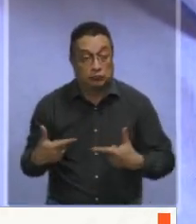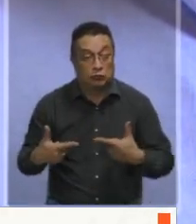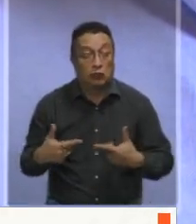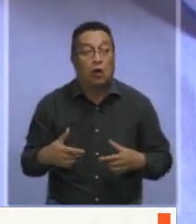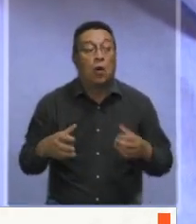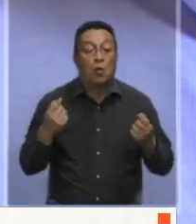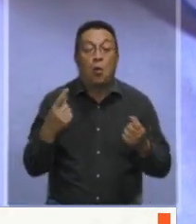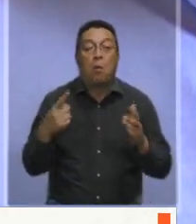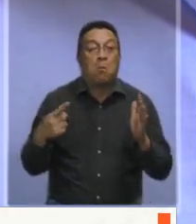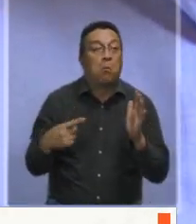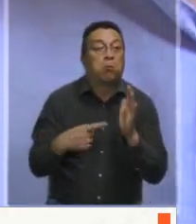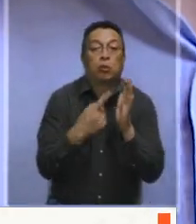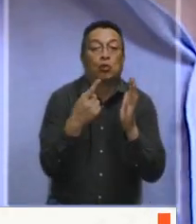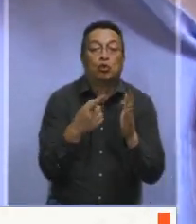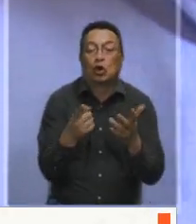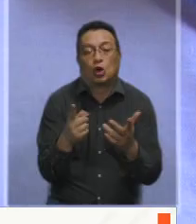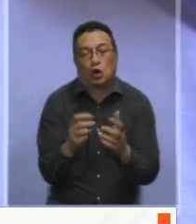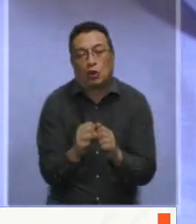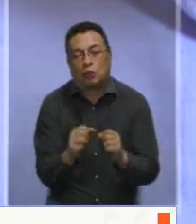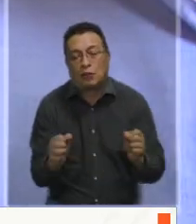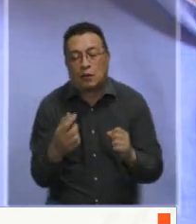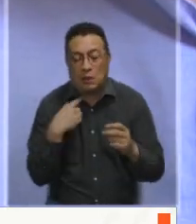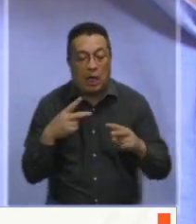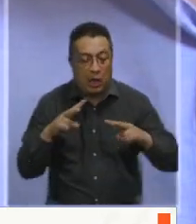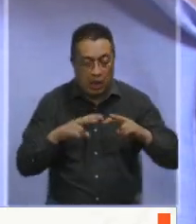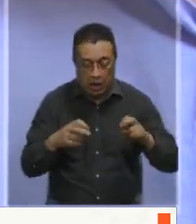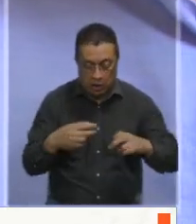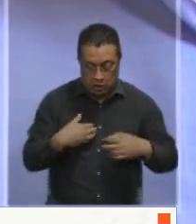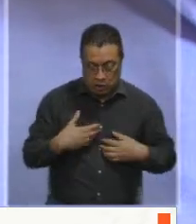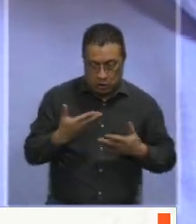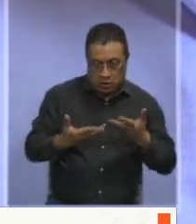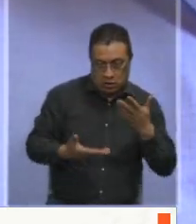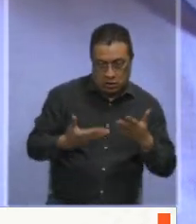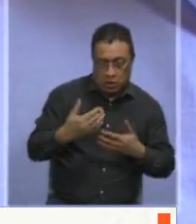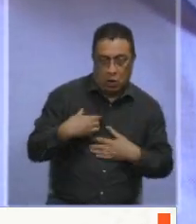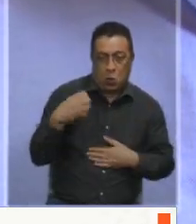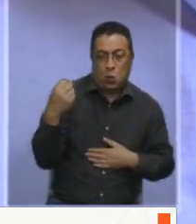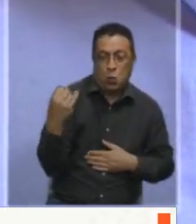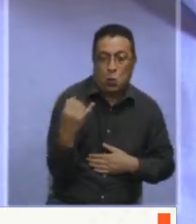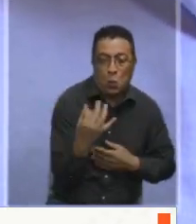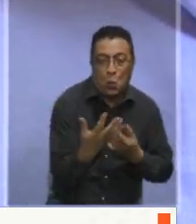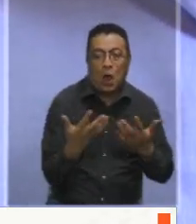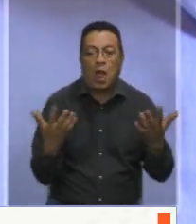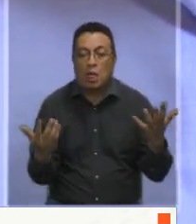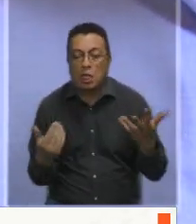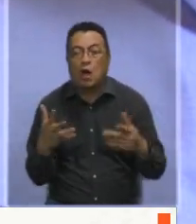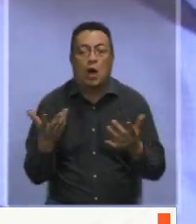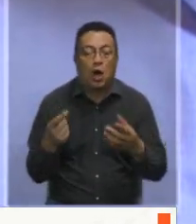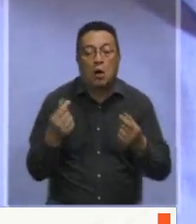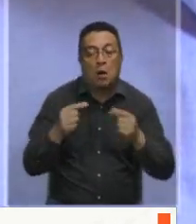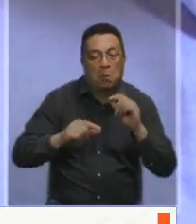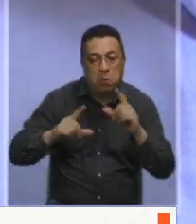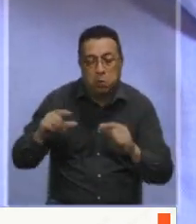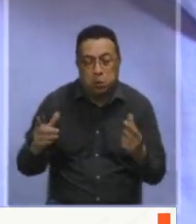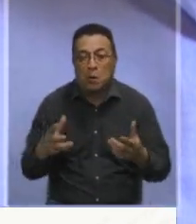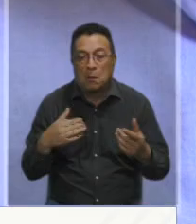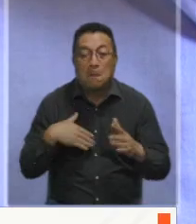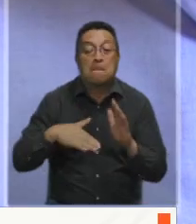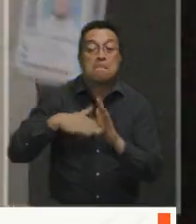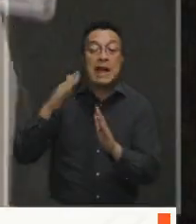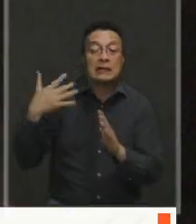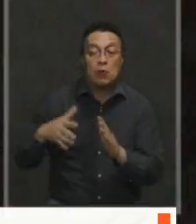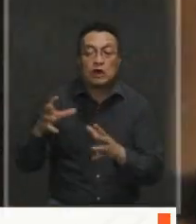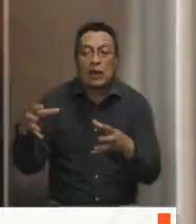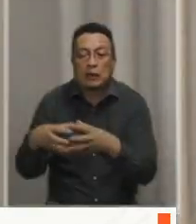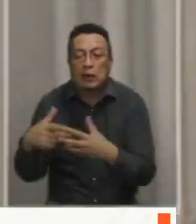un punto que tenga que ver con un análisis de parte nuestra de en cuanto, en términos relativos, pesa más un partido